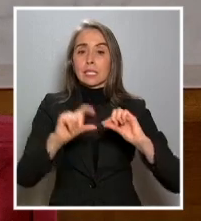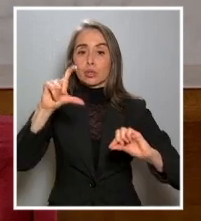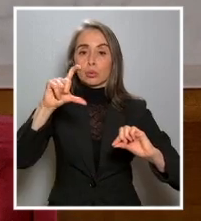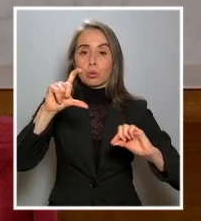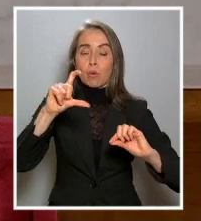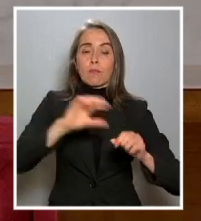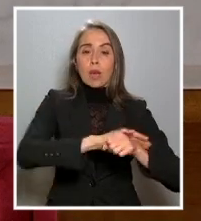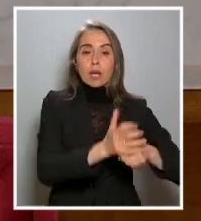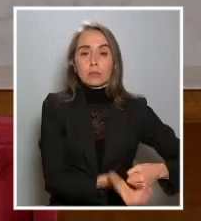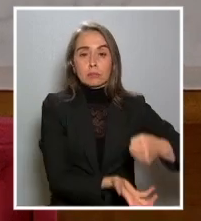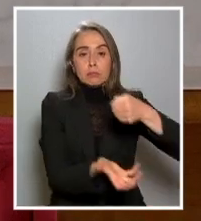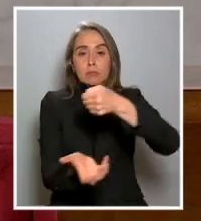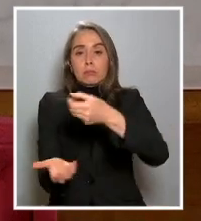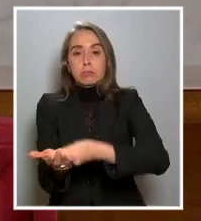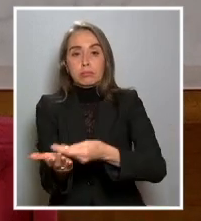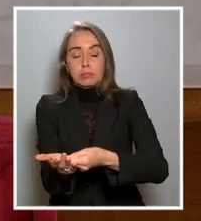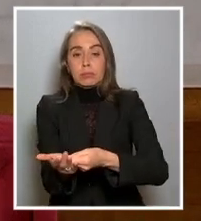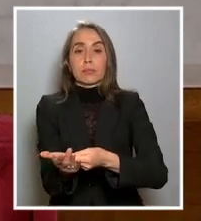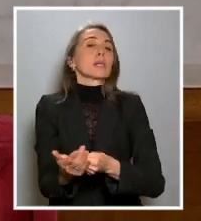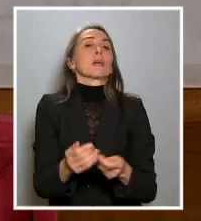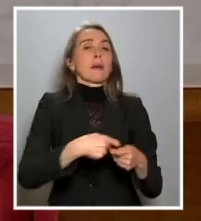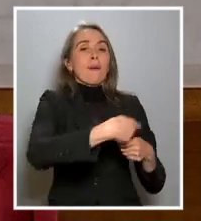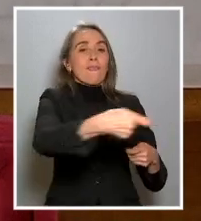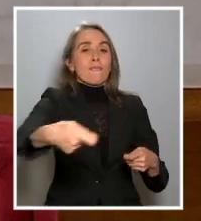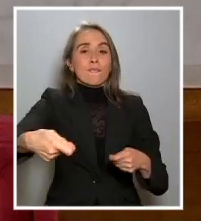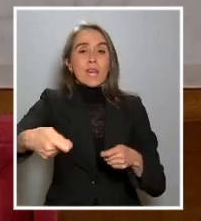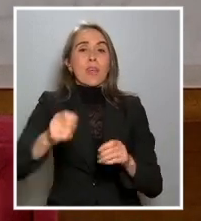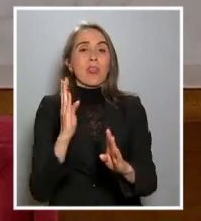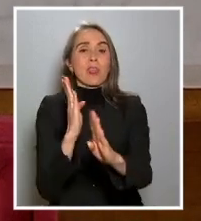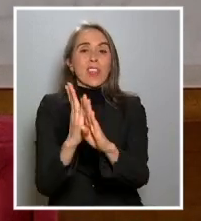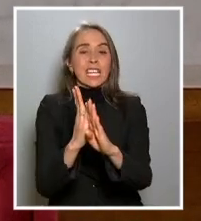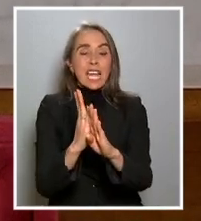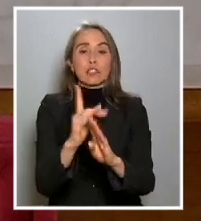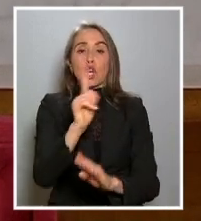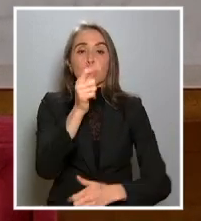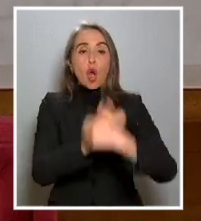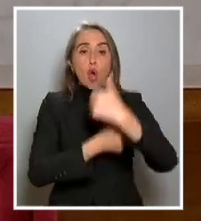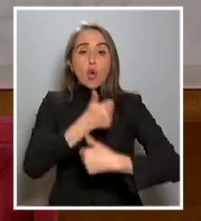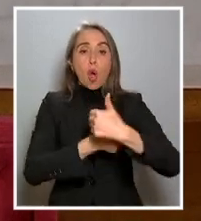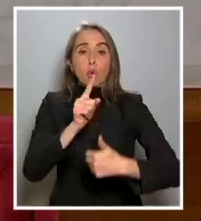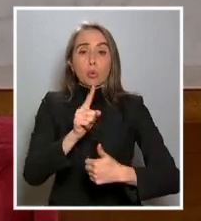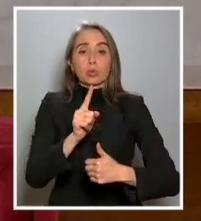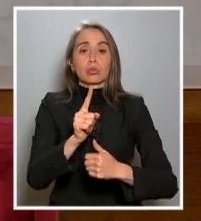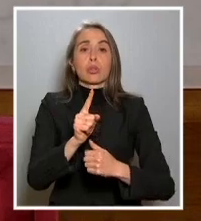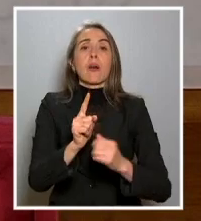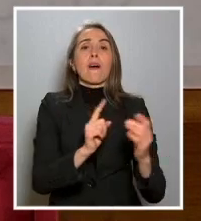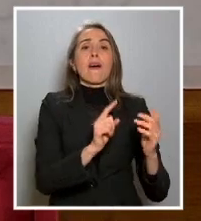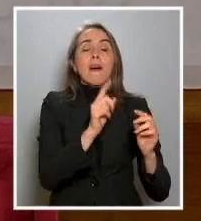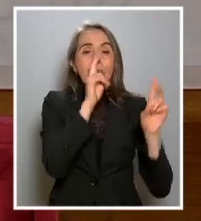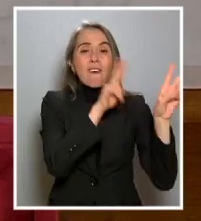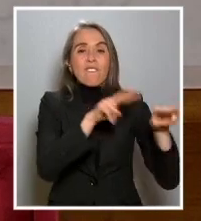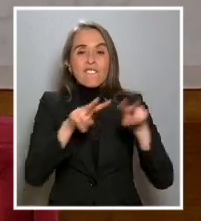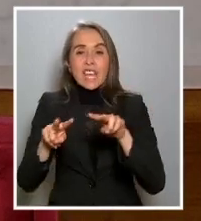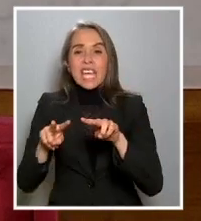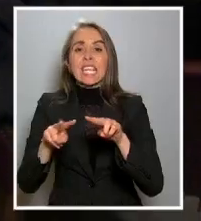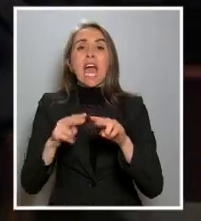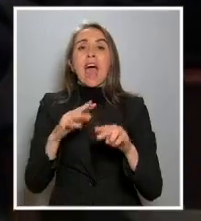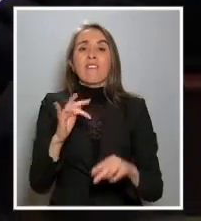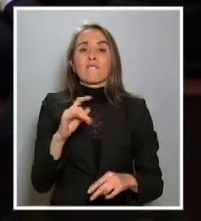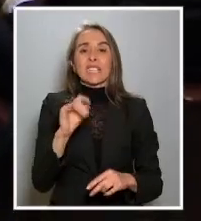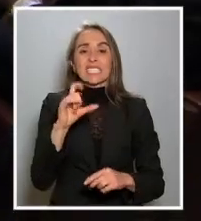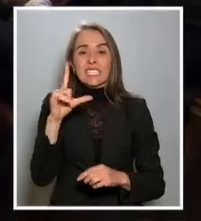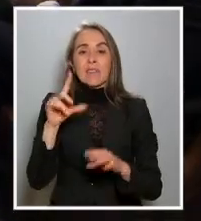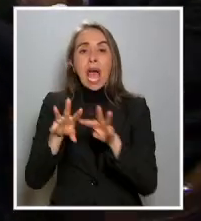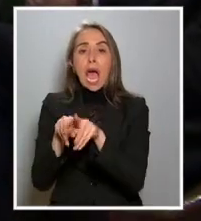de recursos? Va a permitir entregar financiamiento directo y no concursable a ferias, festivales y agrupaciones de